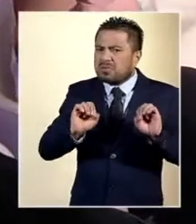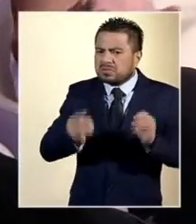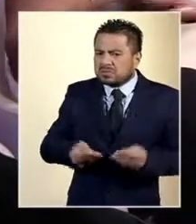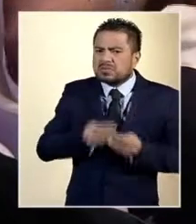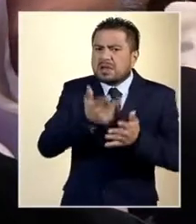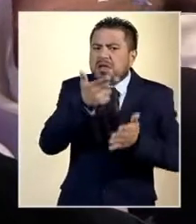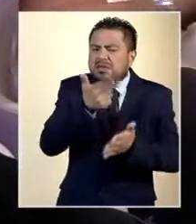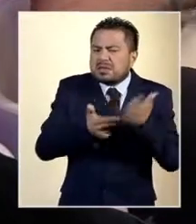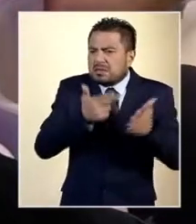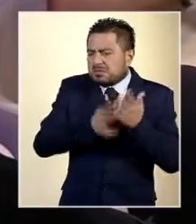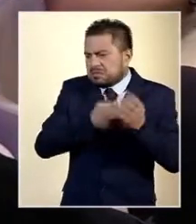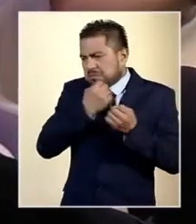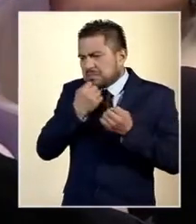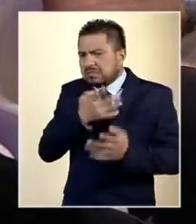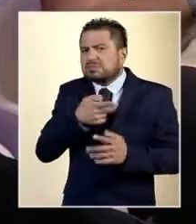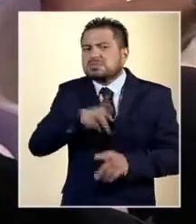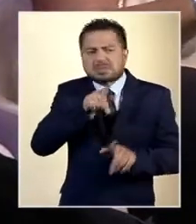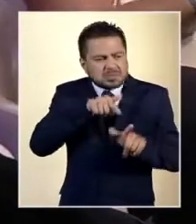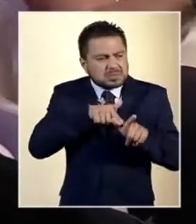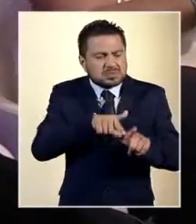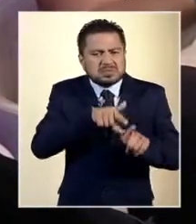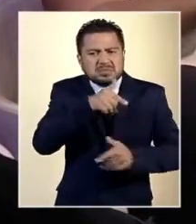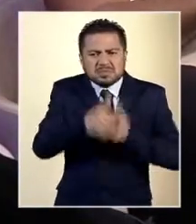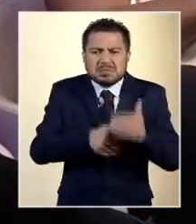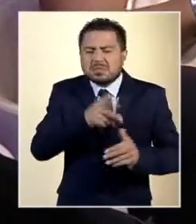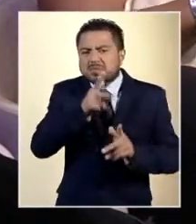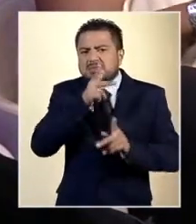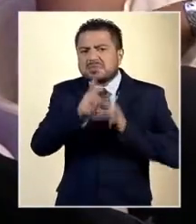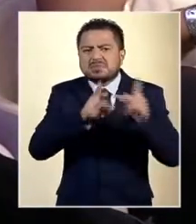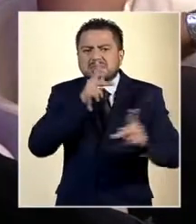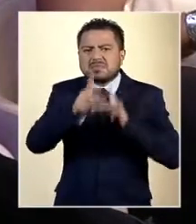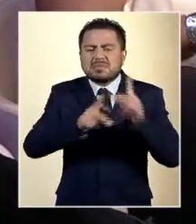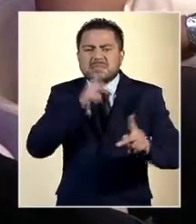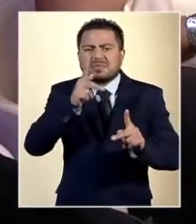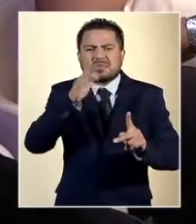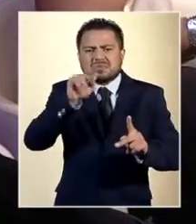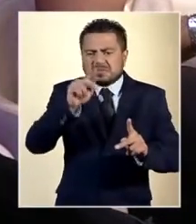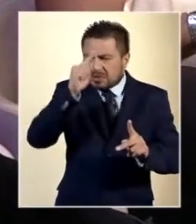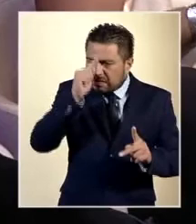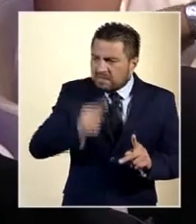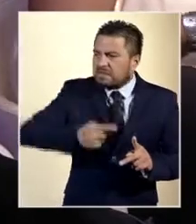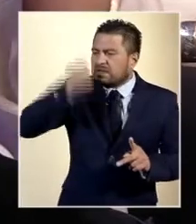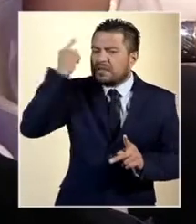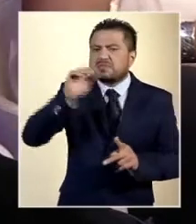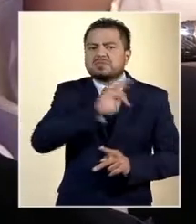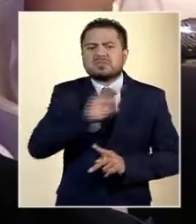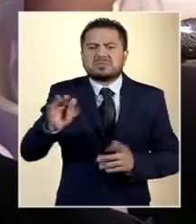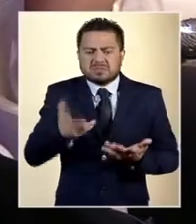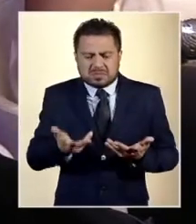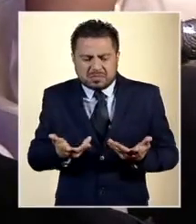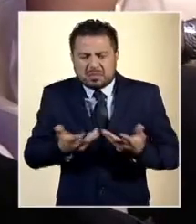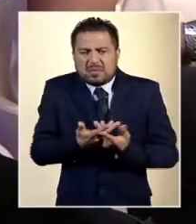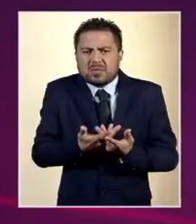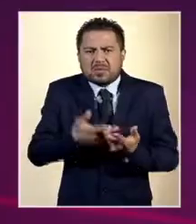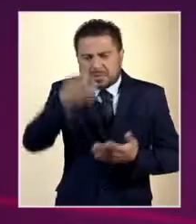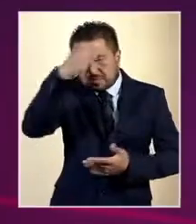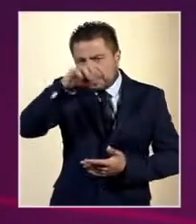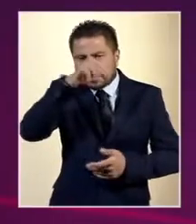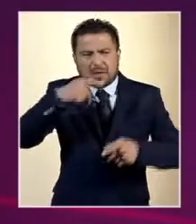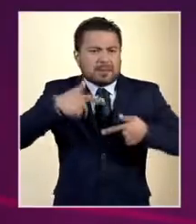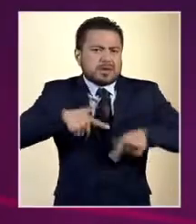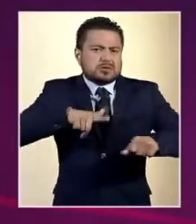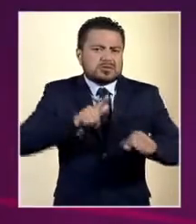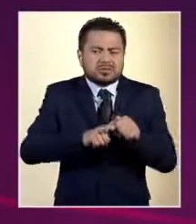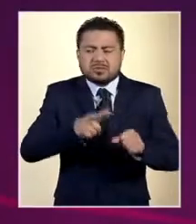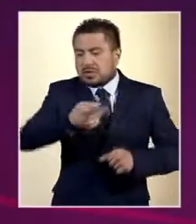lindo taller, pero siguen siendo palabras que no es tan fácil poder incorporar en la experiencia